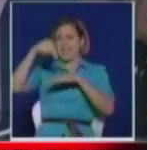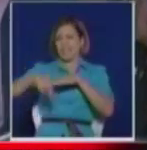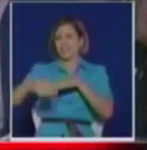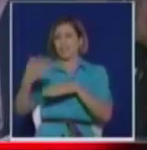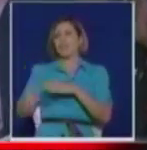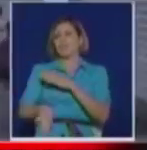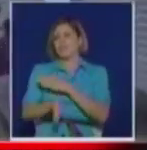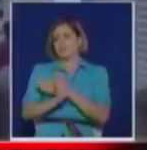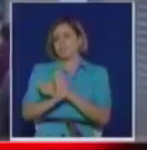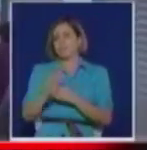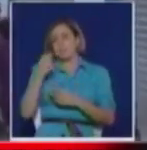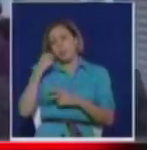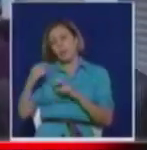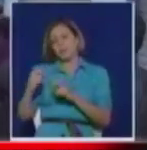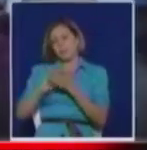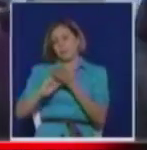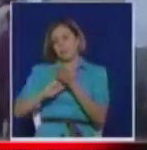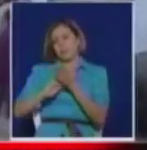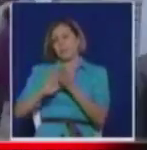días.